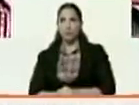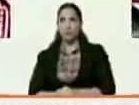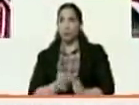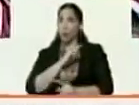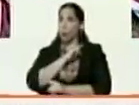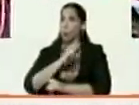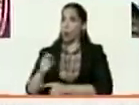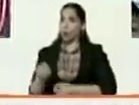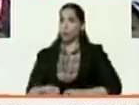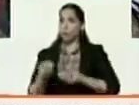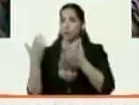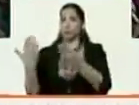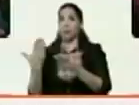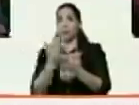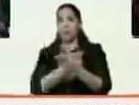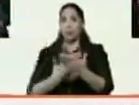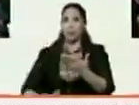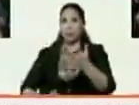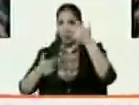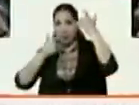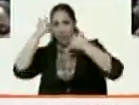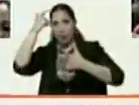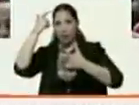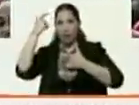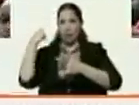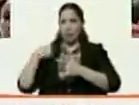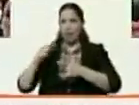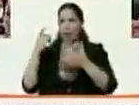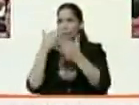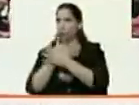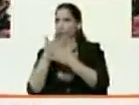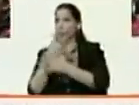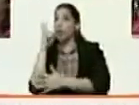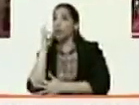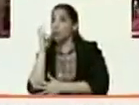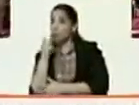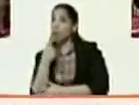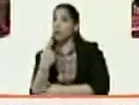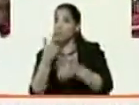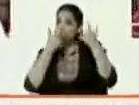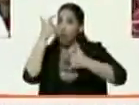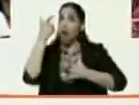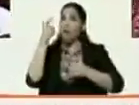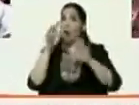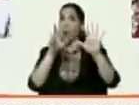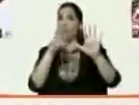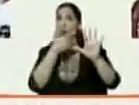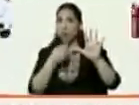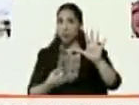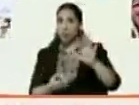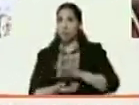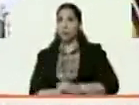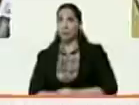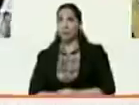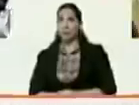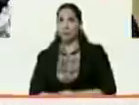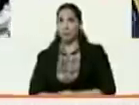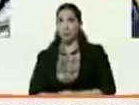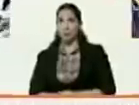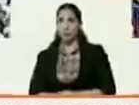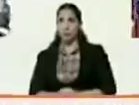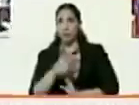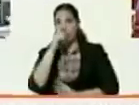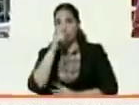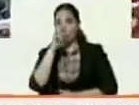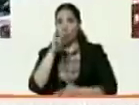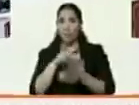que dio el comandante Hugo Chávez. El que tenga una duda, que escuche lo que dijo el comandante Chávez el 8 de diciembre de ese año